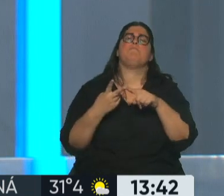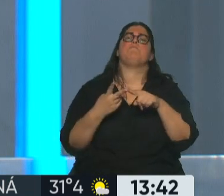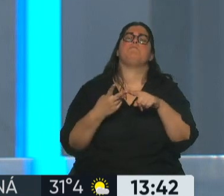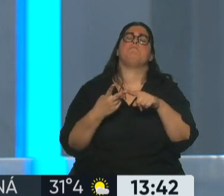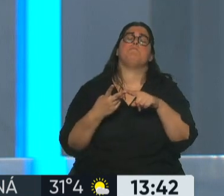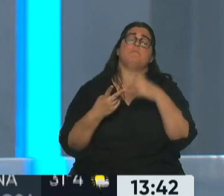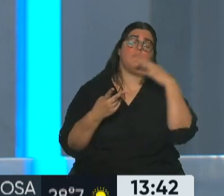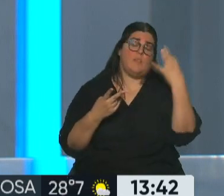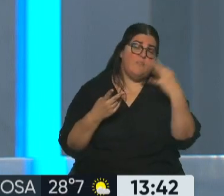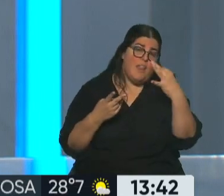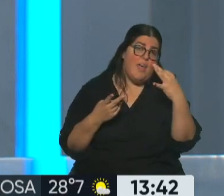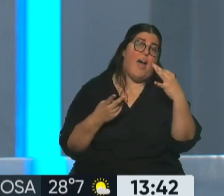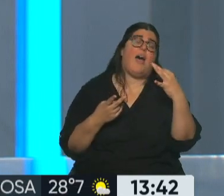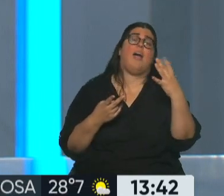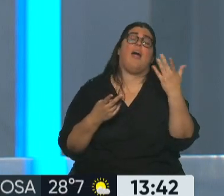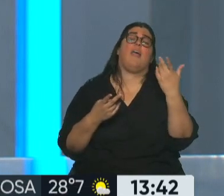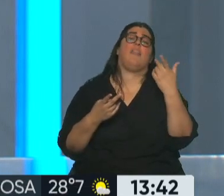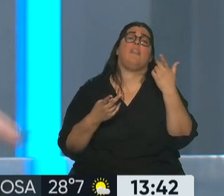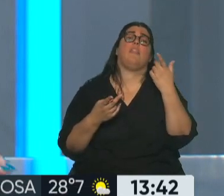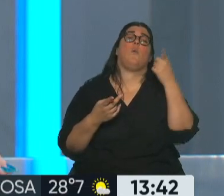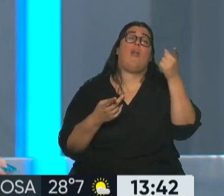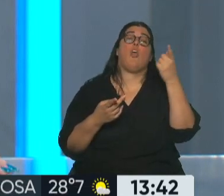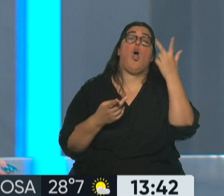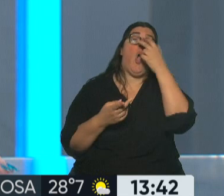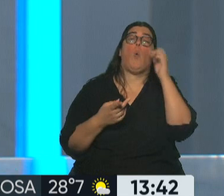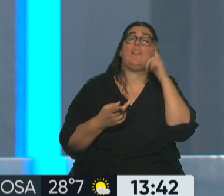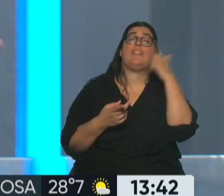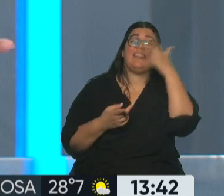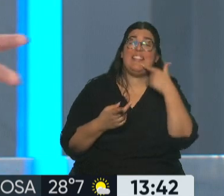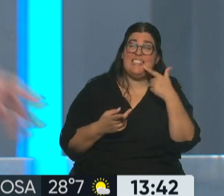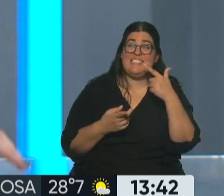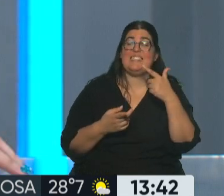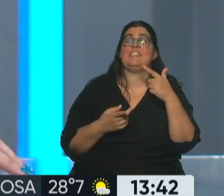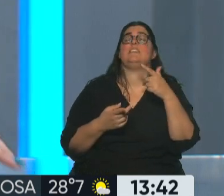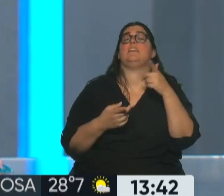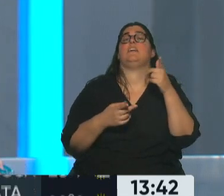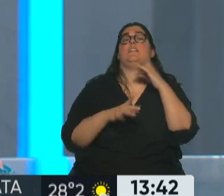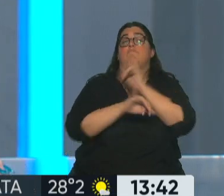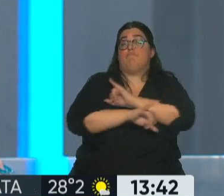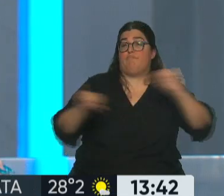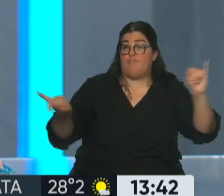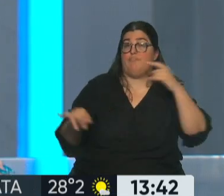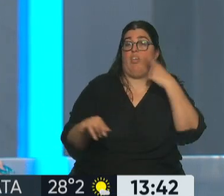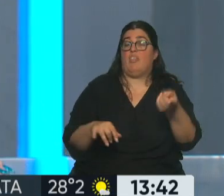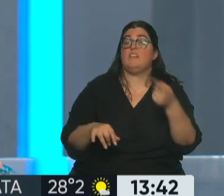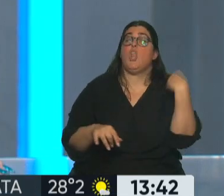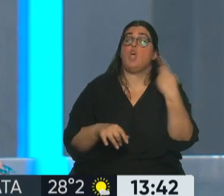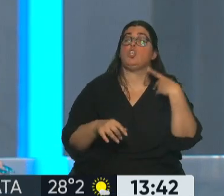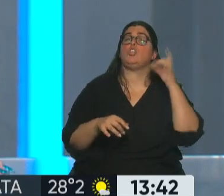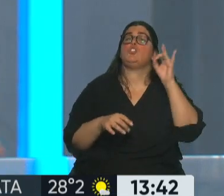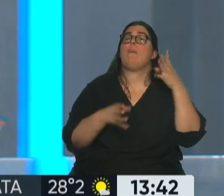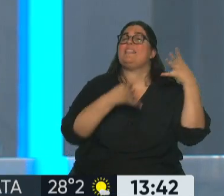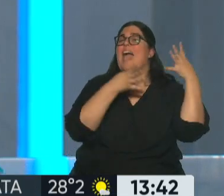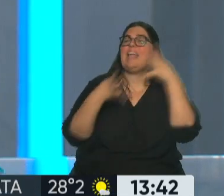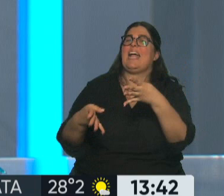o al menos lo que lo que plantean cuando atacan los buques Ellos dicen habló del portavoz de hecho de los íes diciendo atacamos solo buques